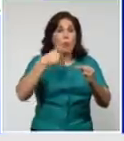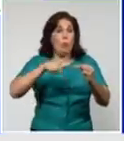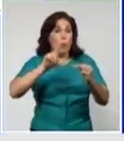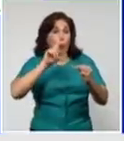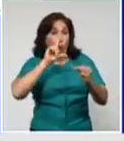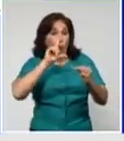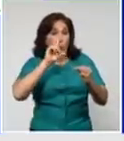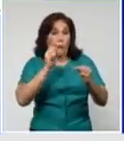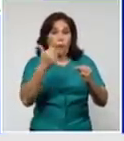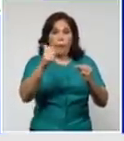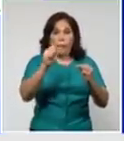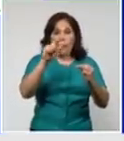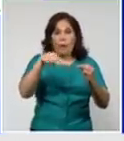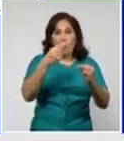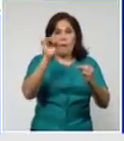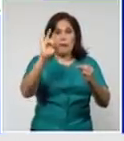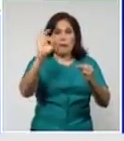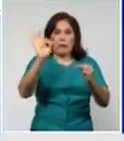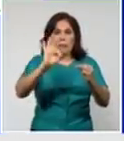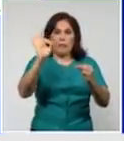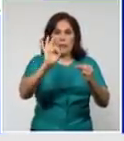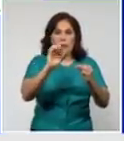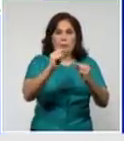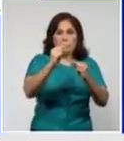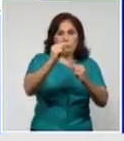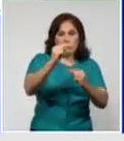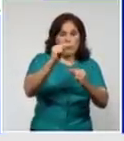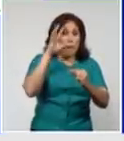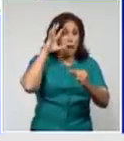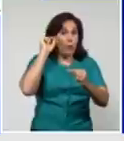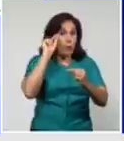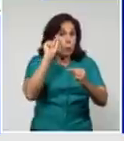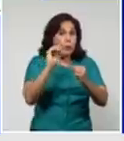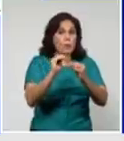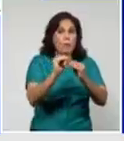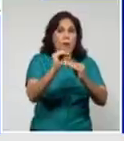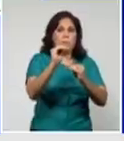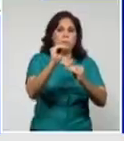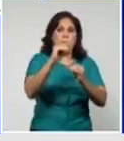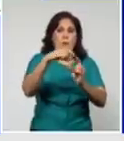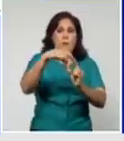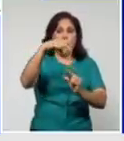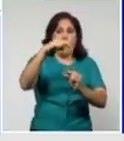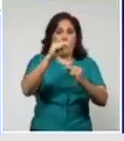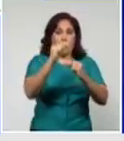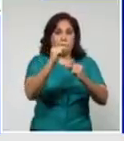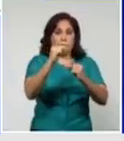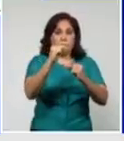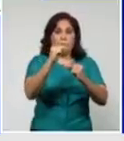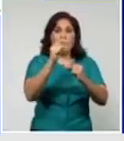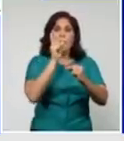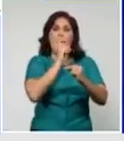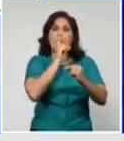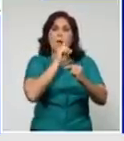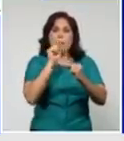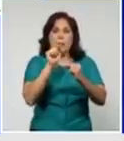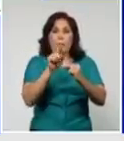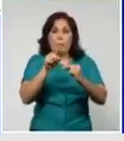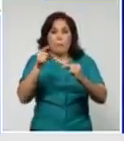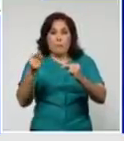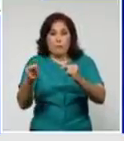el 10,7%. Fíjense que ya es un poquito mayor la barra amarilla. En